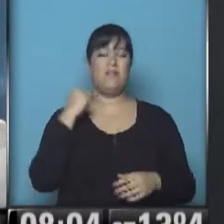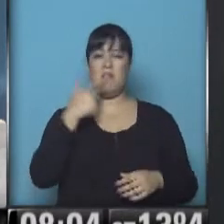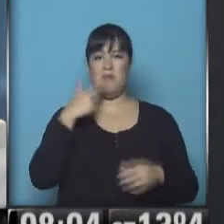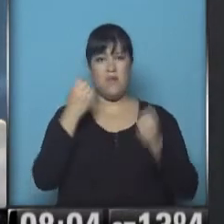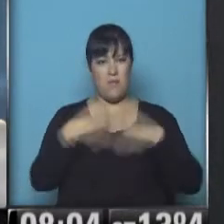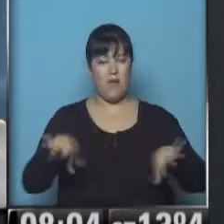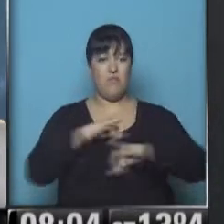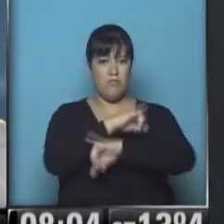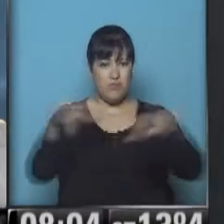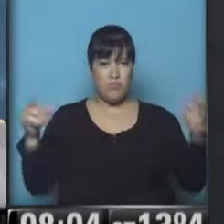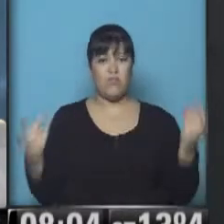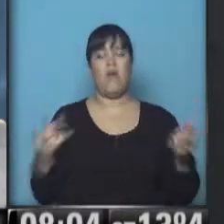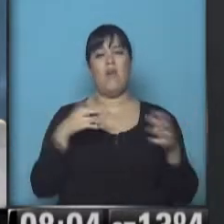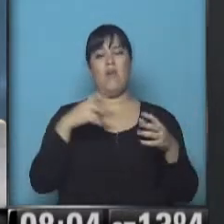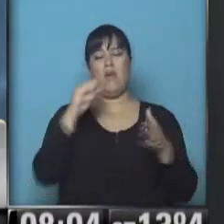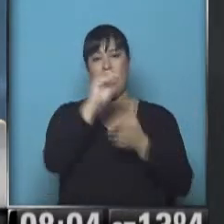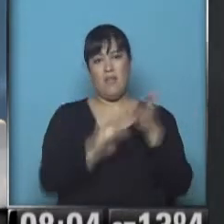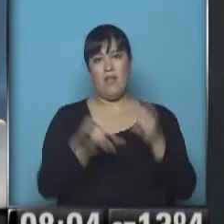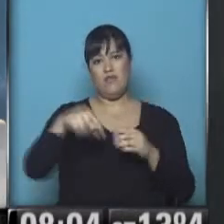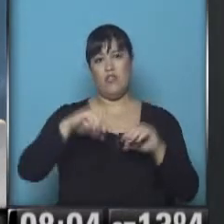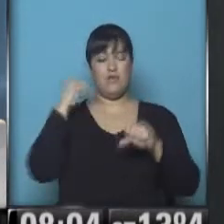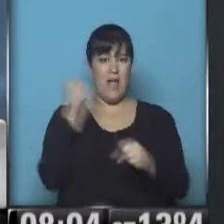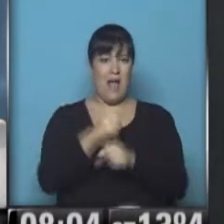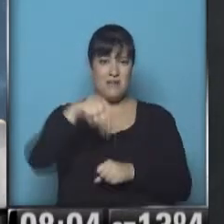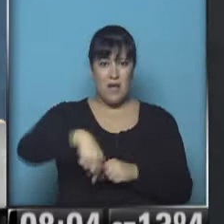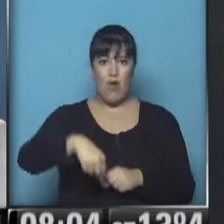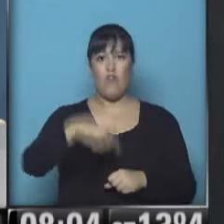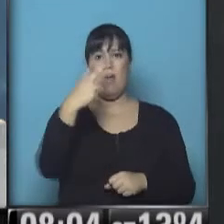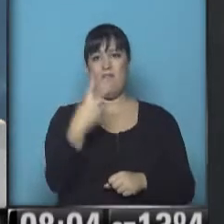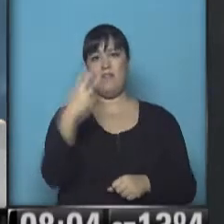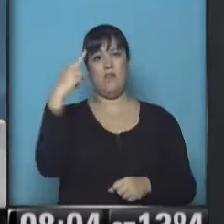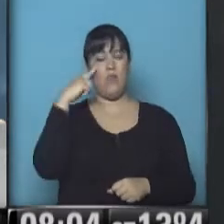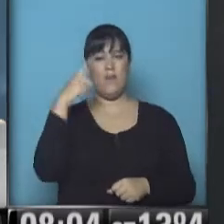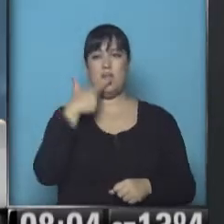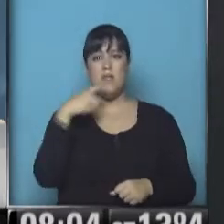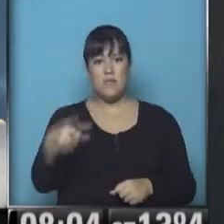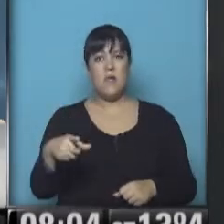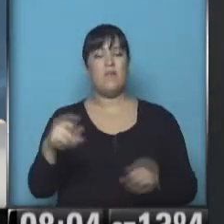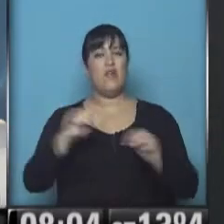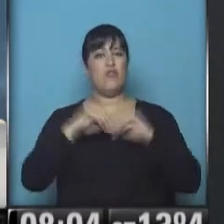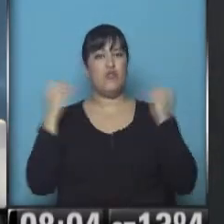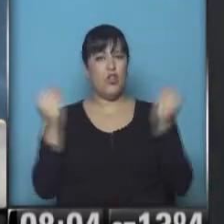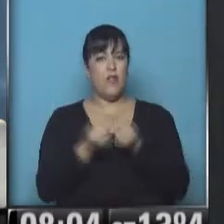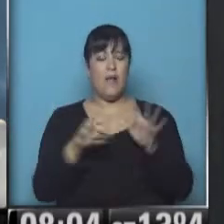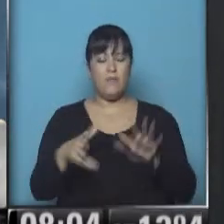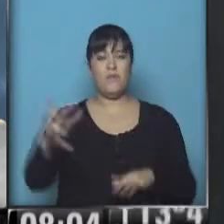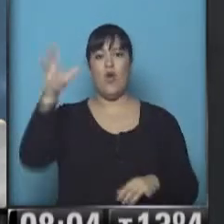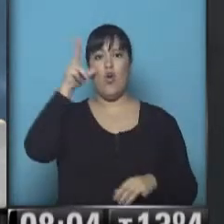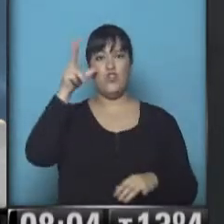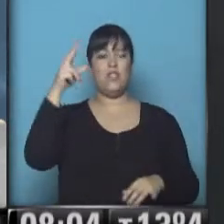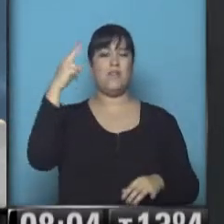septiembre, con datos procesados hasta el 29 de septiembre pasado, se han efectuado aproximadamente